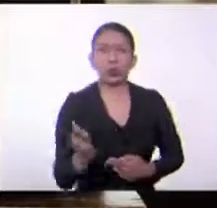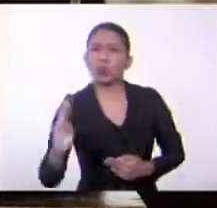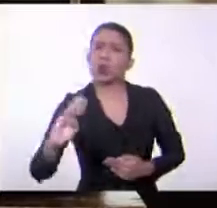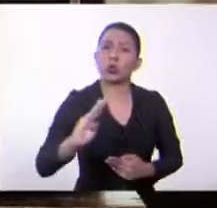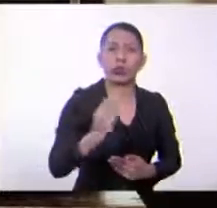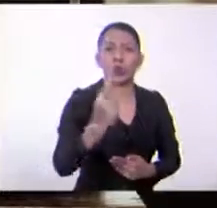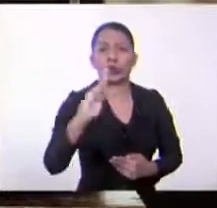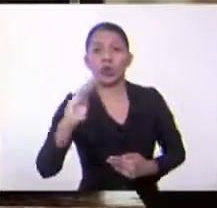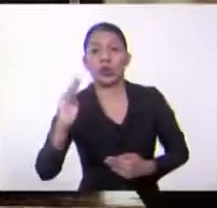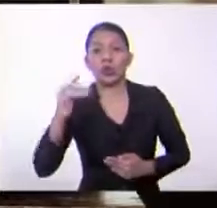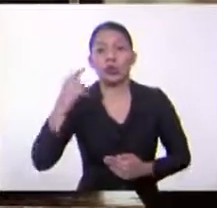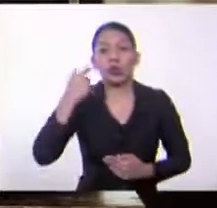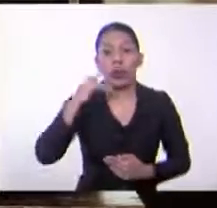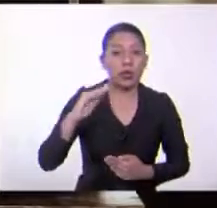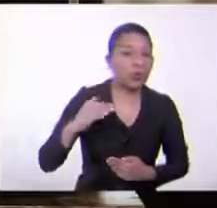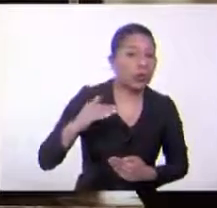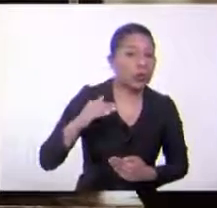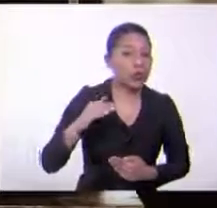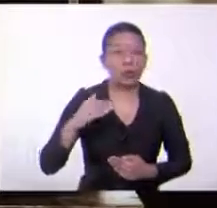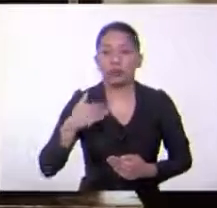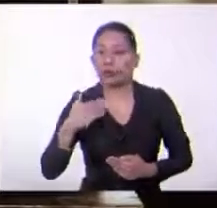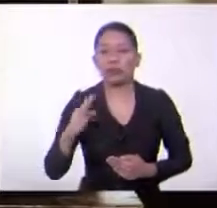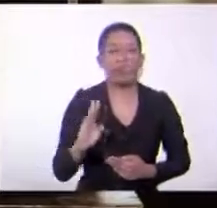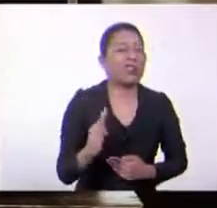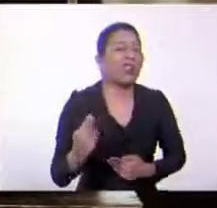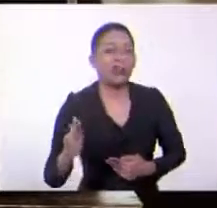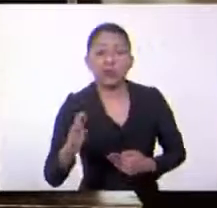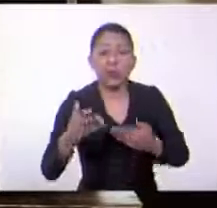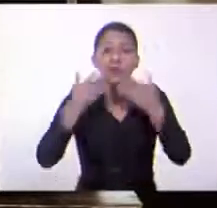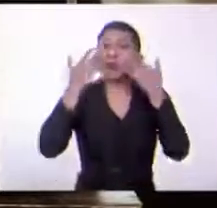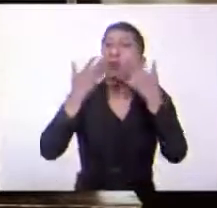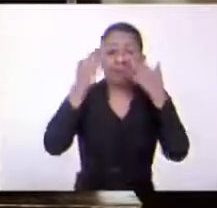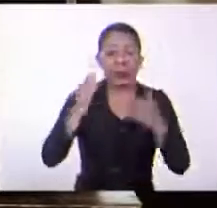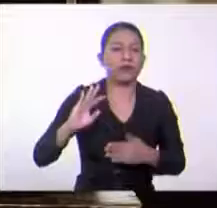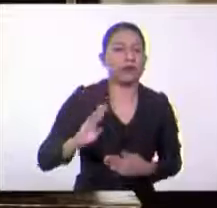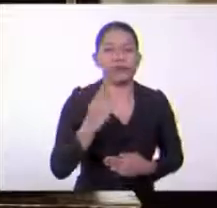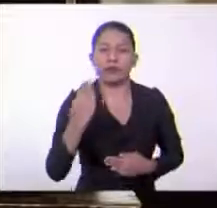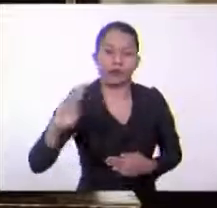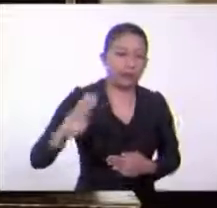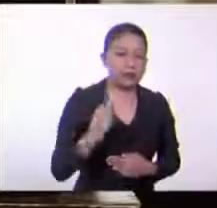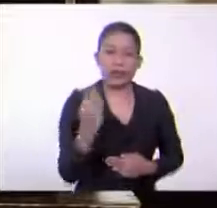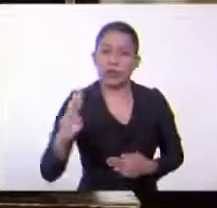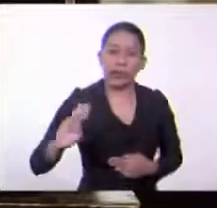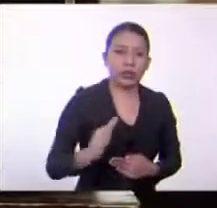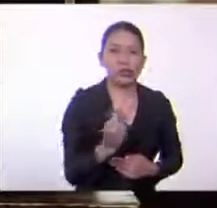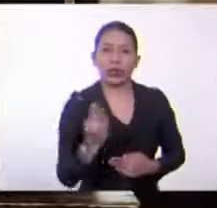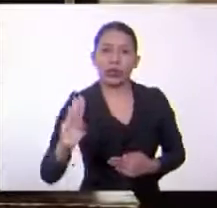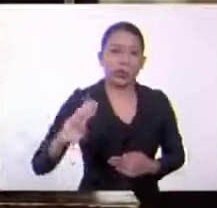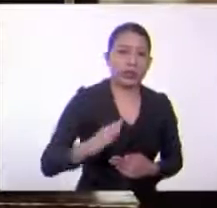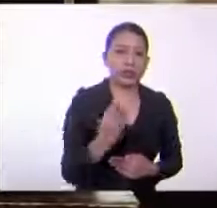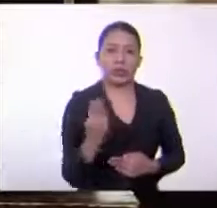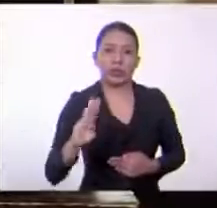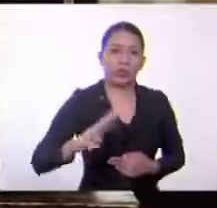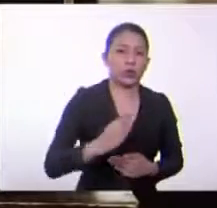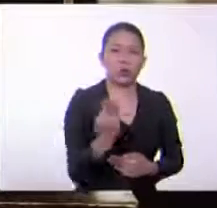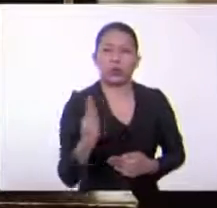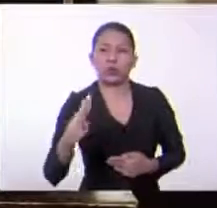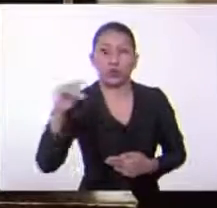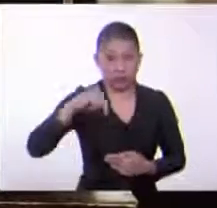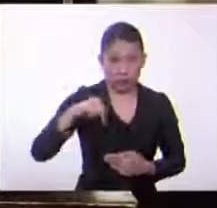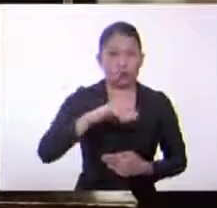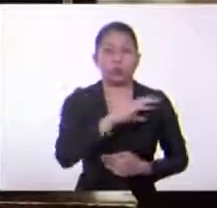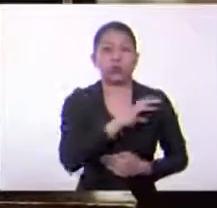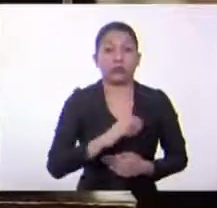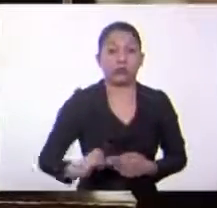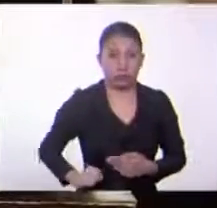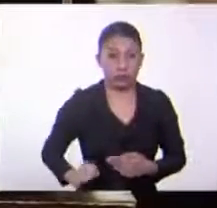si deja de nadar no puede respirar, así que se mantiene nadando todo el tiempo. Aquí en El Salvador